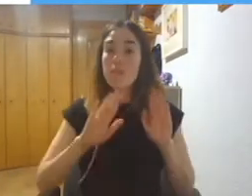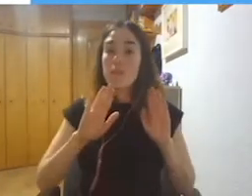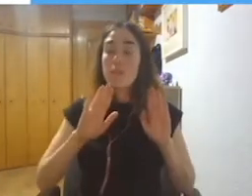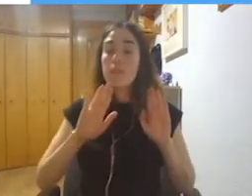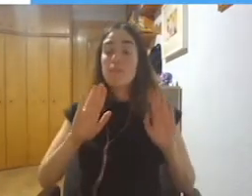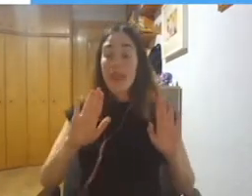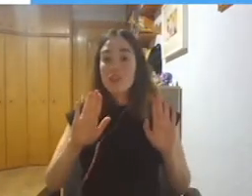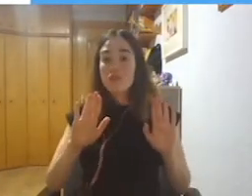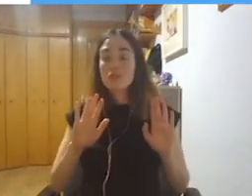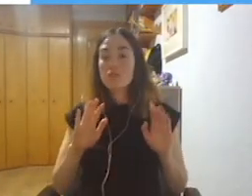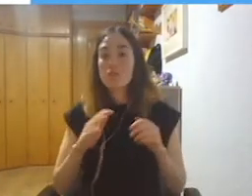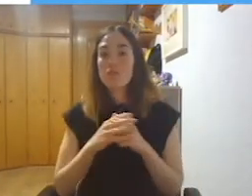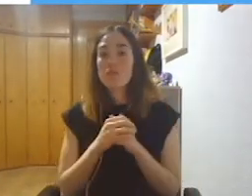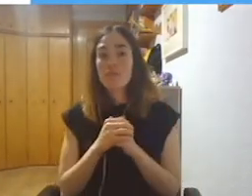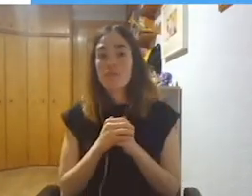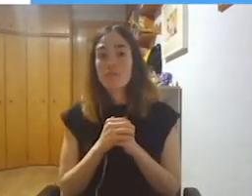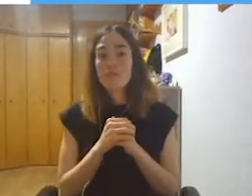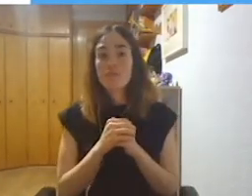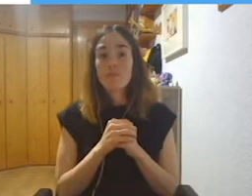embargo,